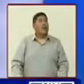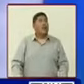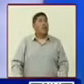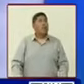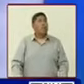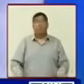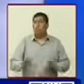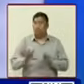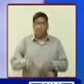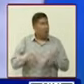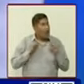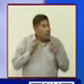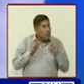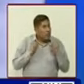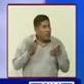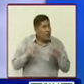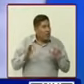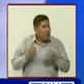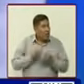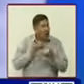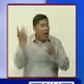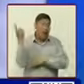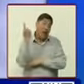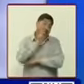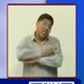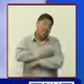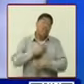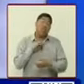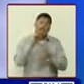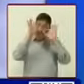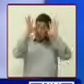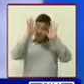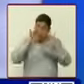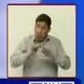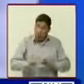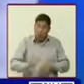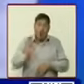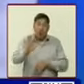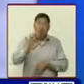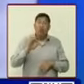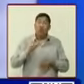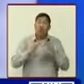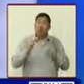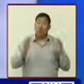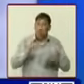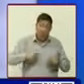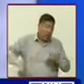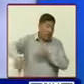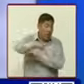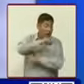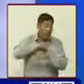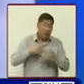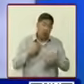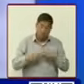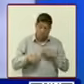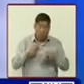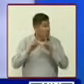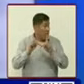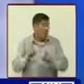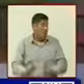redes. Vamos, ya son varios días de lluvia. ¿Qué problemas se presentaron en su zona? Los leemos.